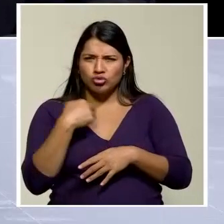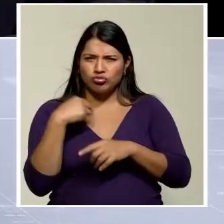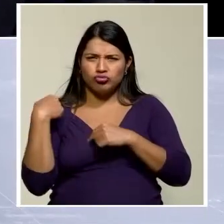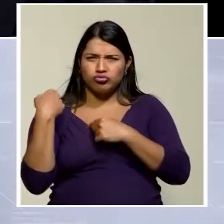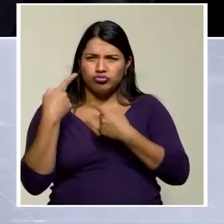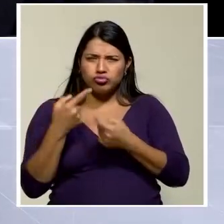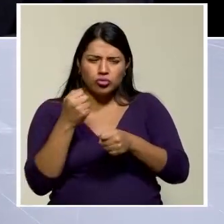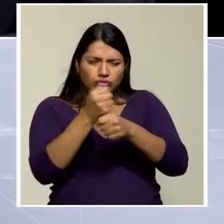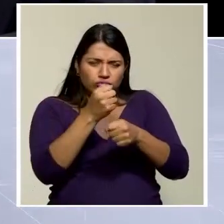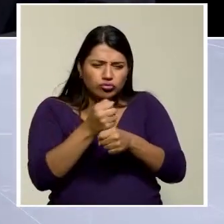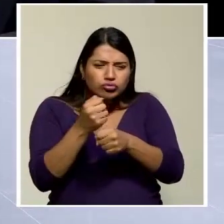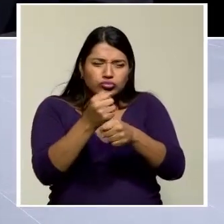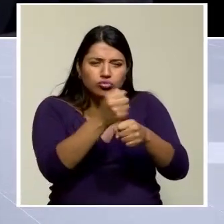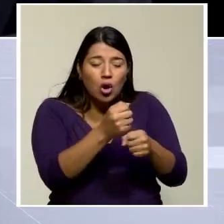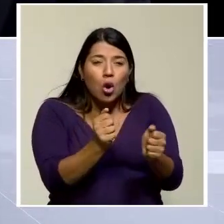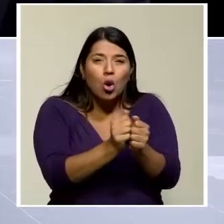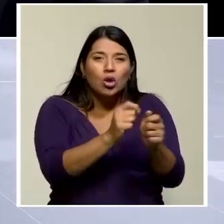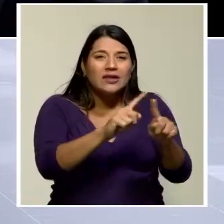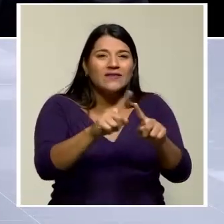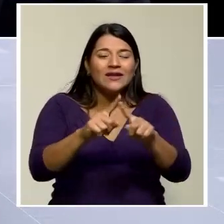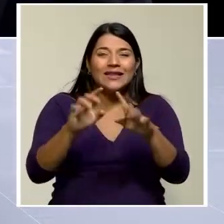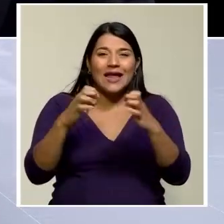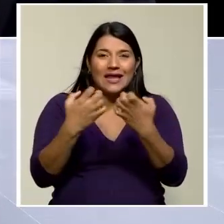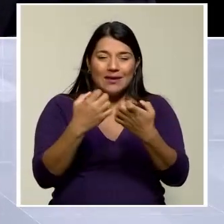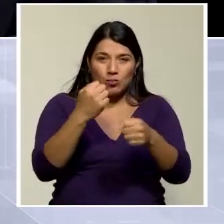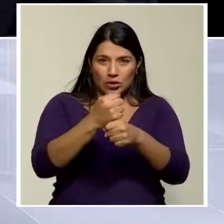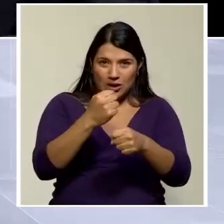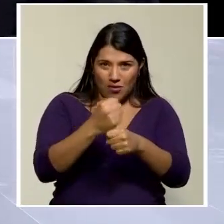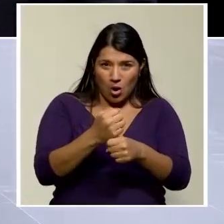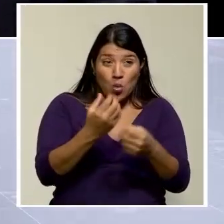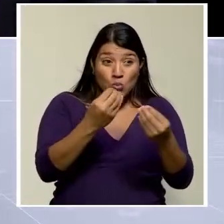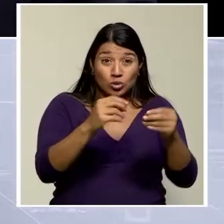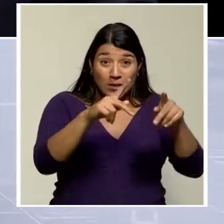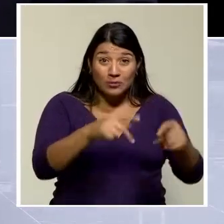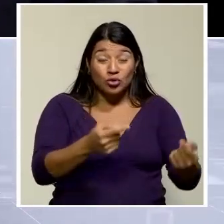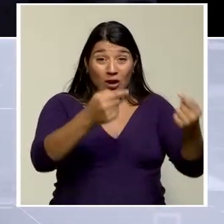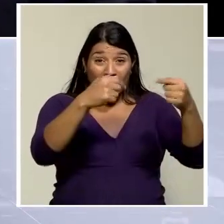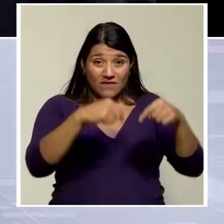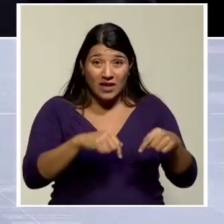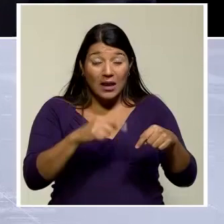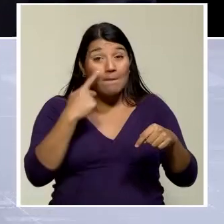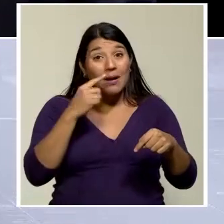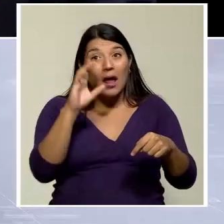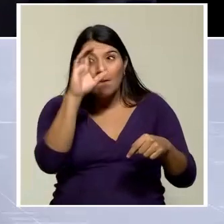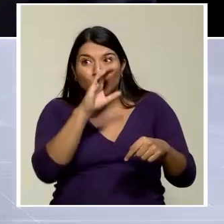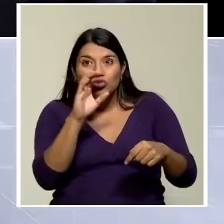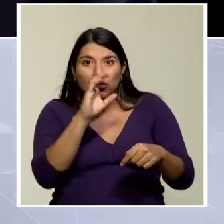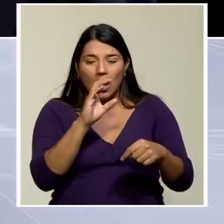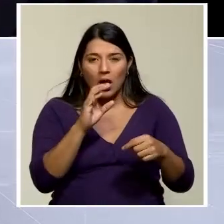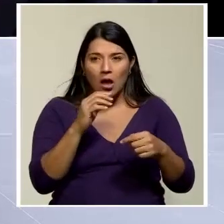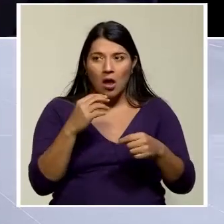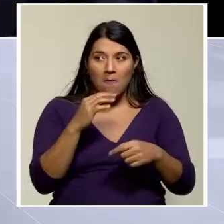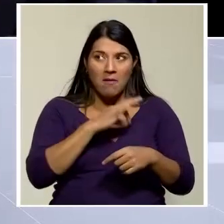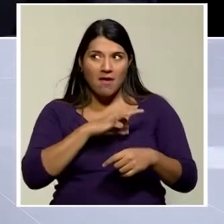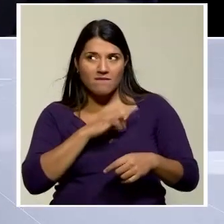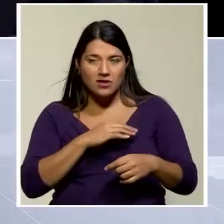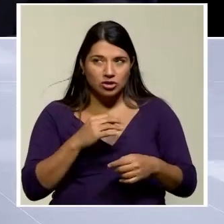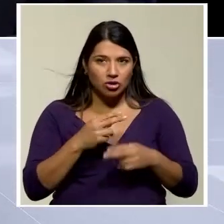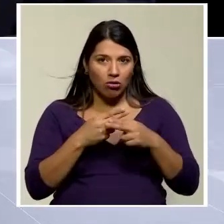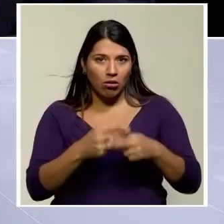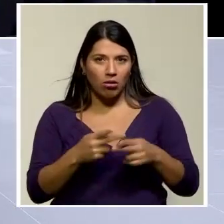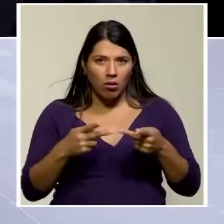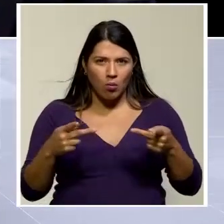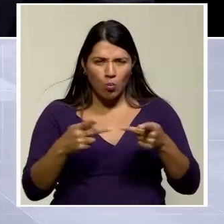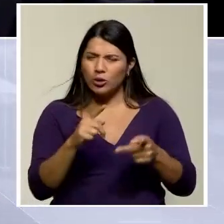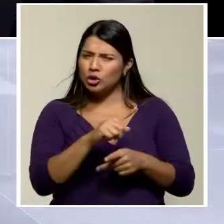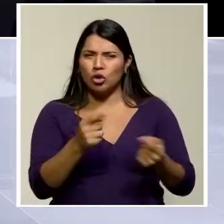las distintas áreas, mucha gente que se ha acercado, pero no por incentivos de que se le va a nombrar en un puesto, sino que se ha acercado porque comparte